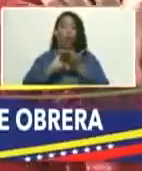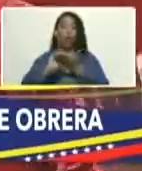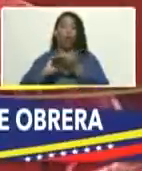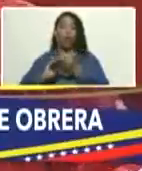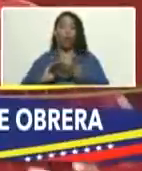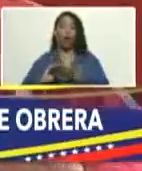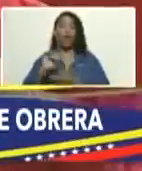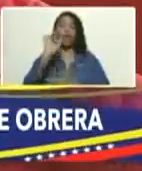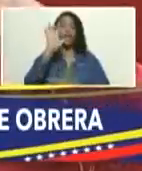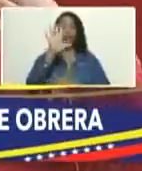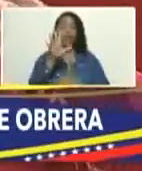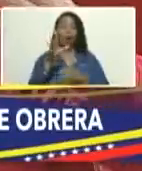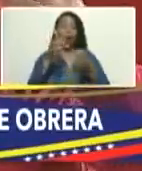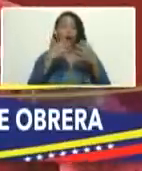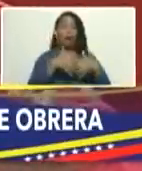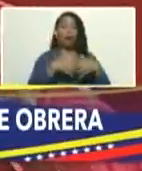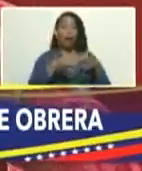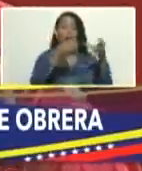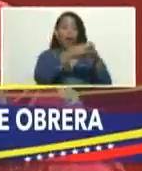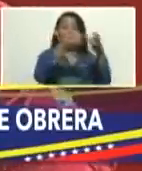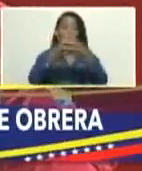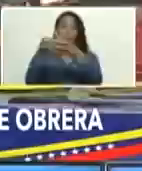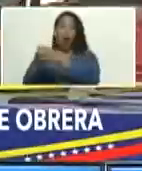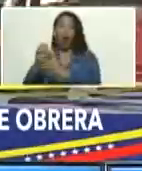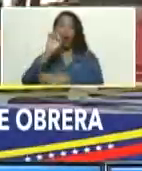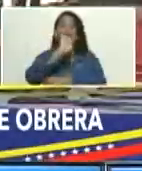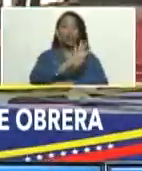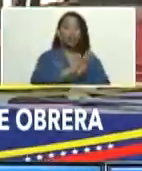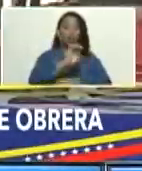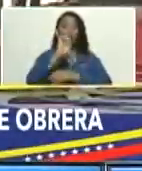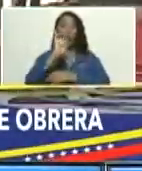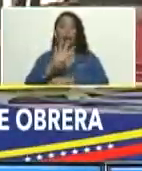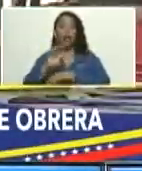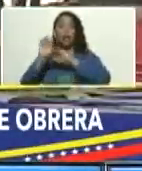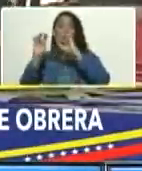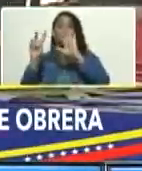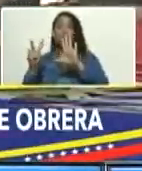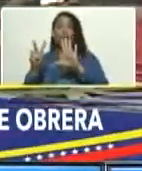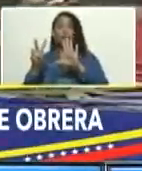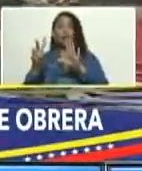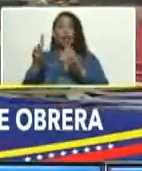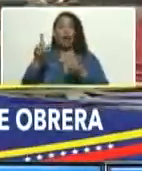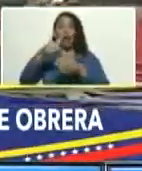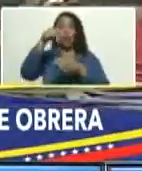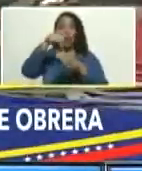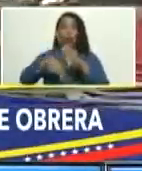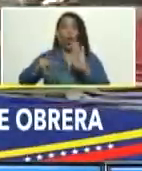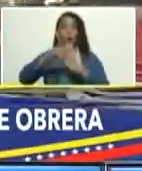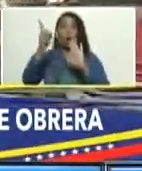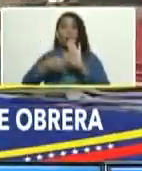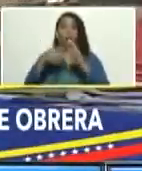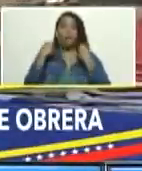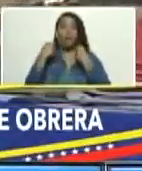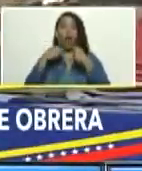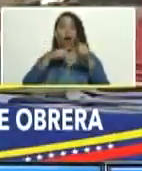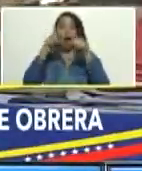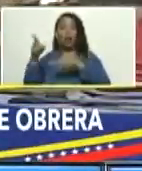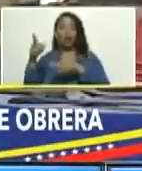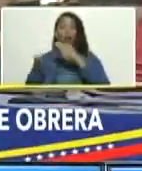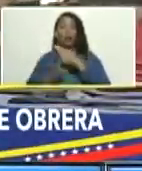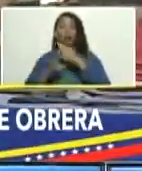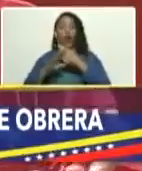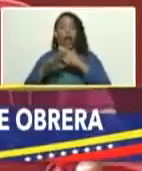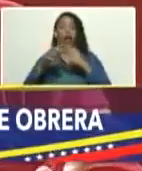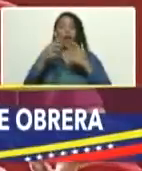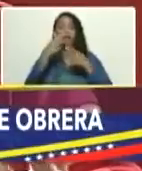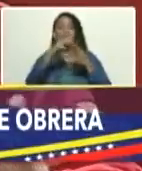sus 5 yacimientos con sus 447 pozos y su infraestructura completa para que ellos tuvieran su materia